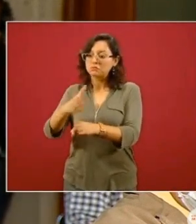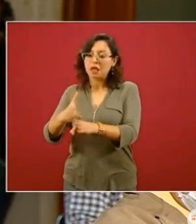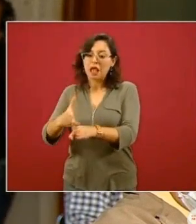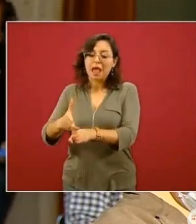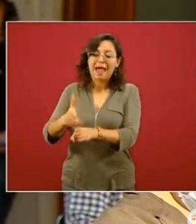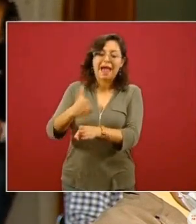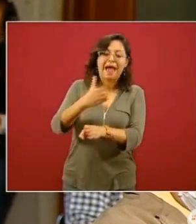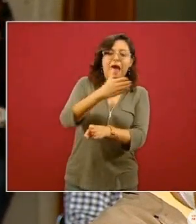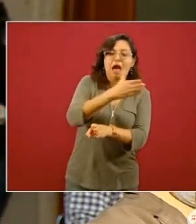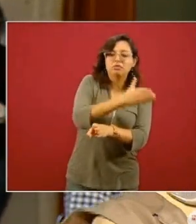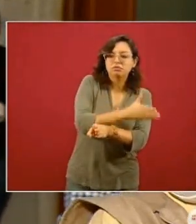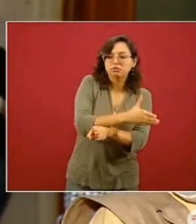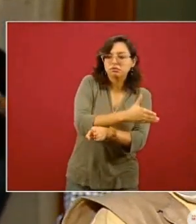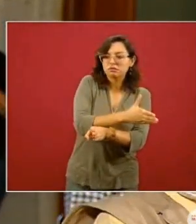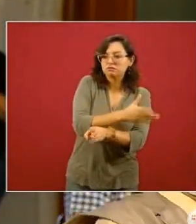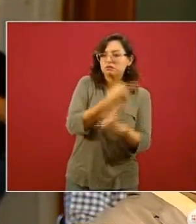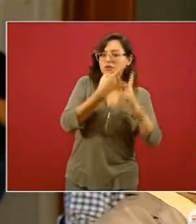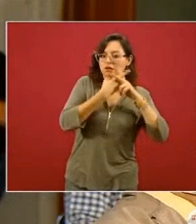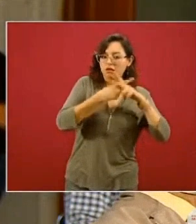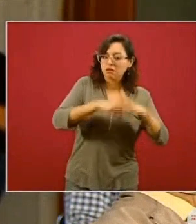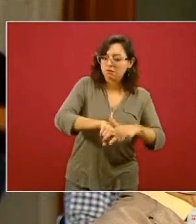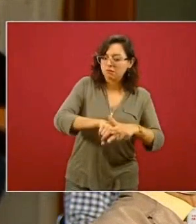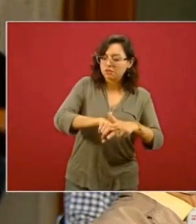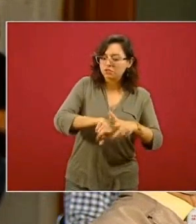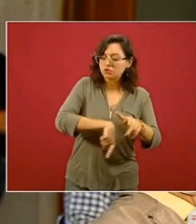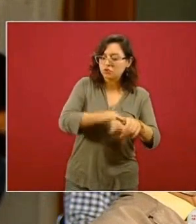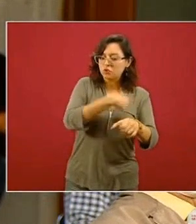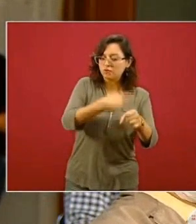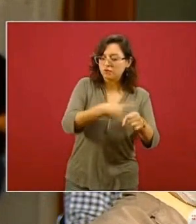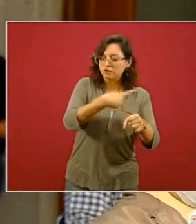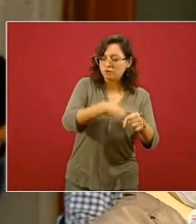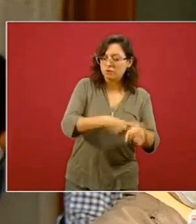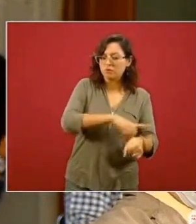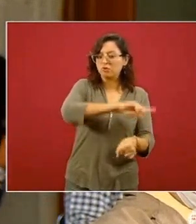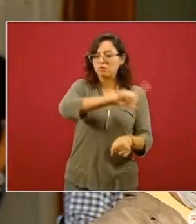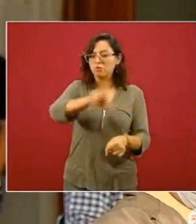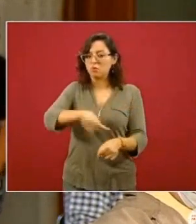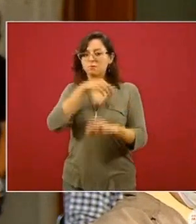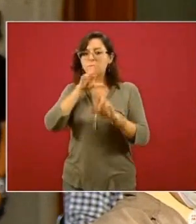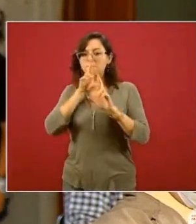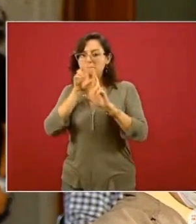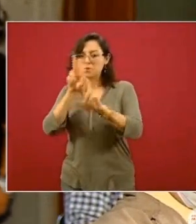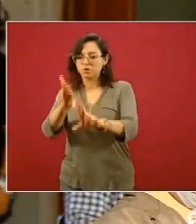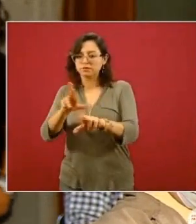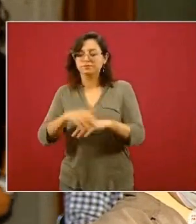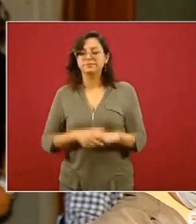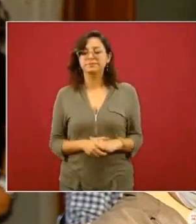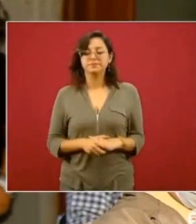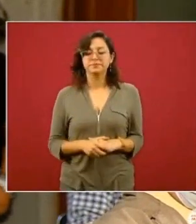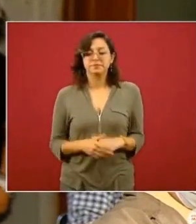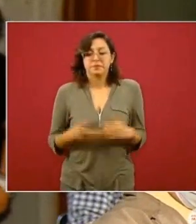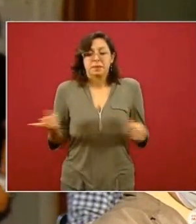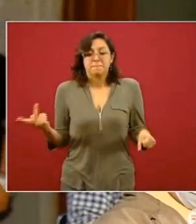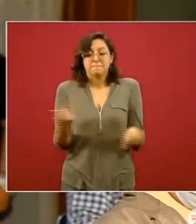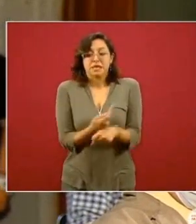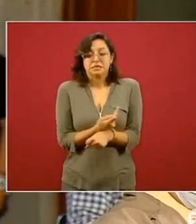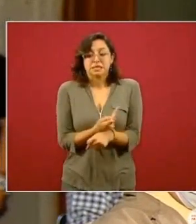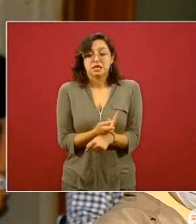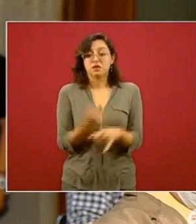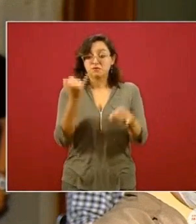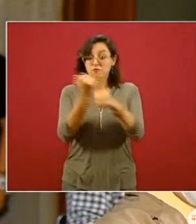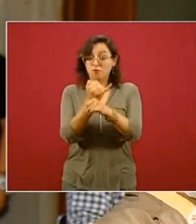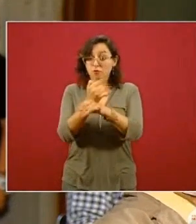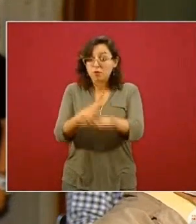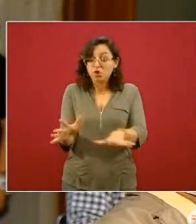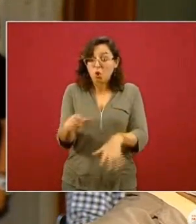tiempo de análisis y luego de traslado de la información hasta que luego se puede conocer. Esto efectivamente genera un retraso